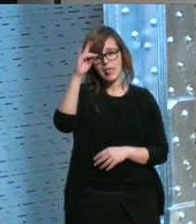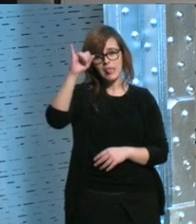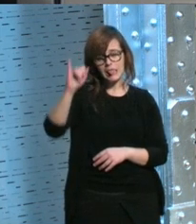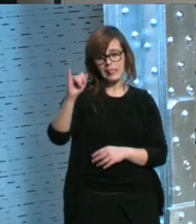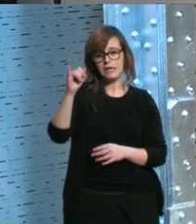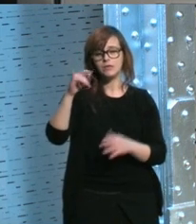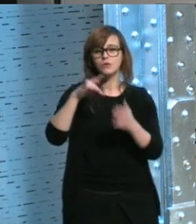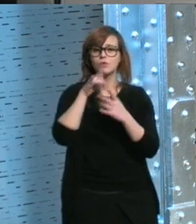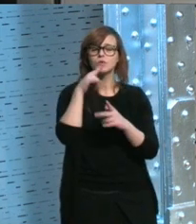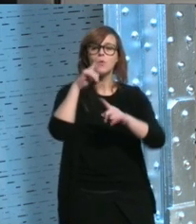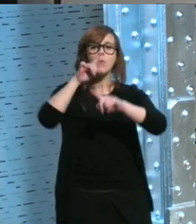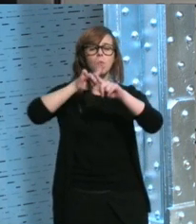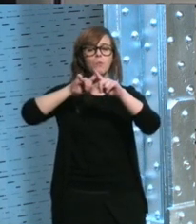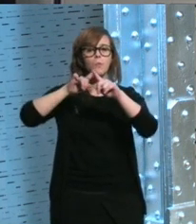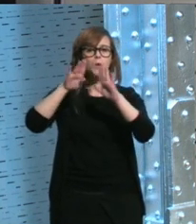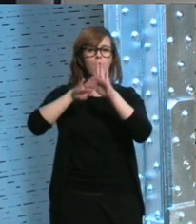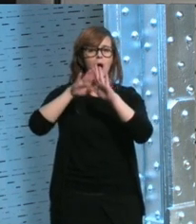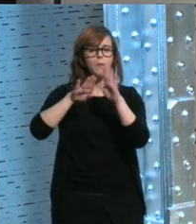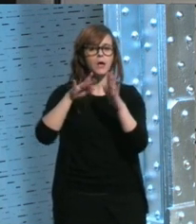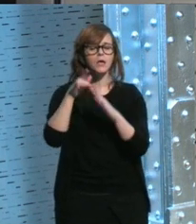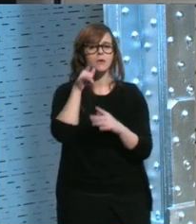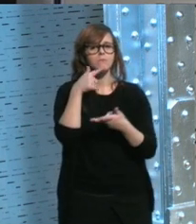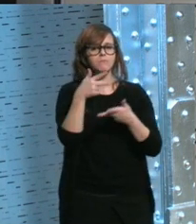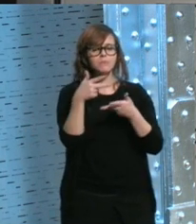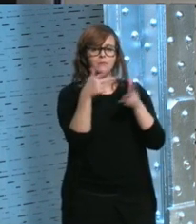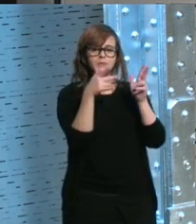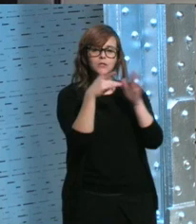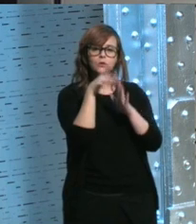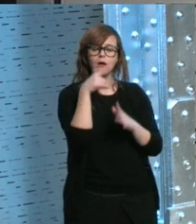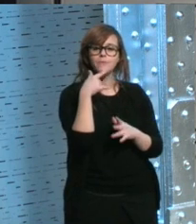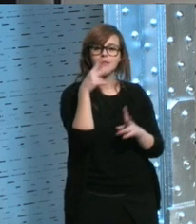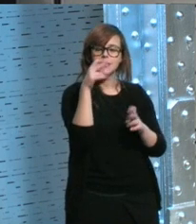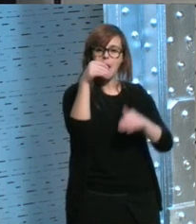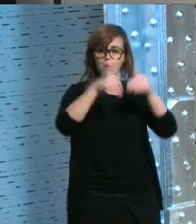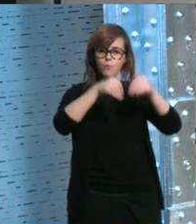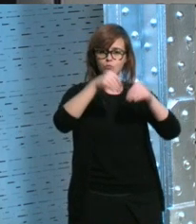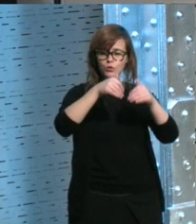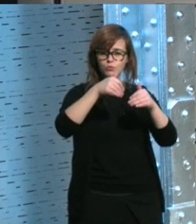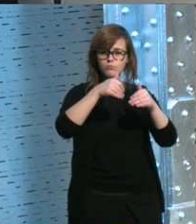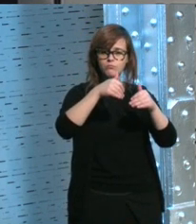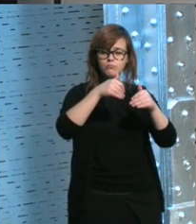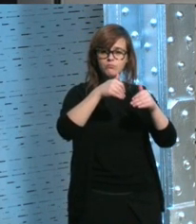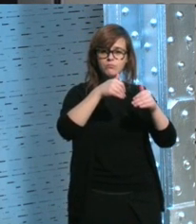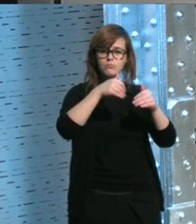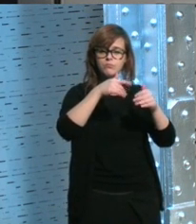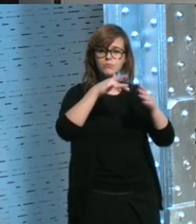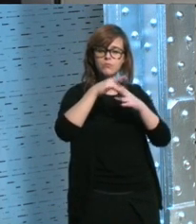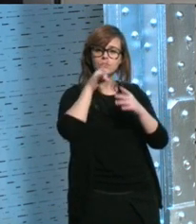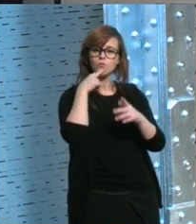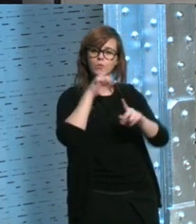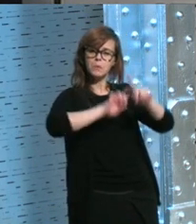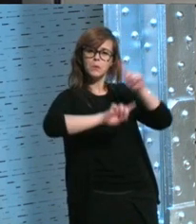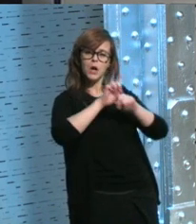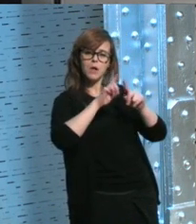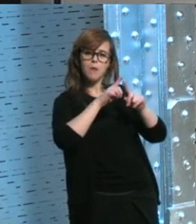denunciar violaciones en las elecciones, que fue el motivo por el cual nació, o